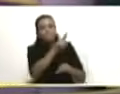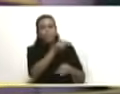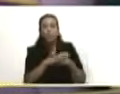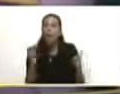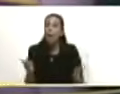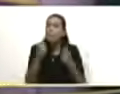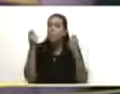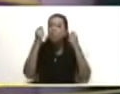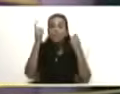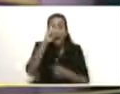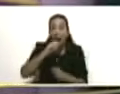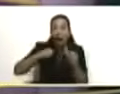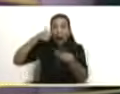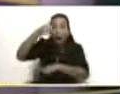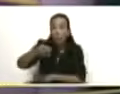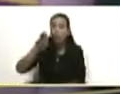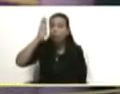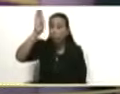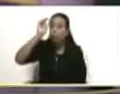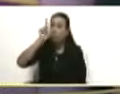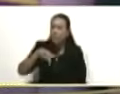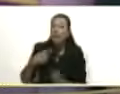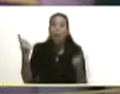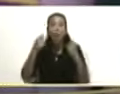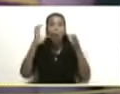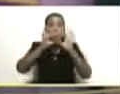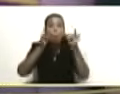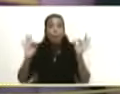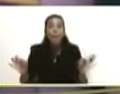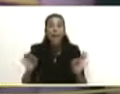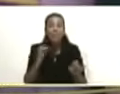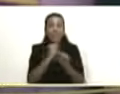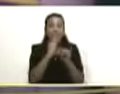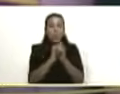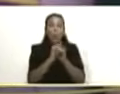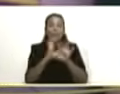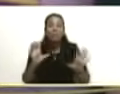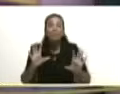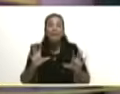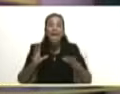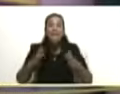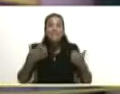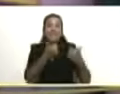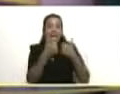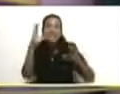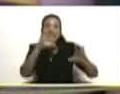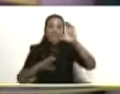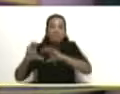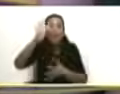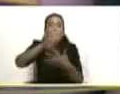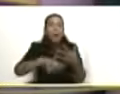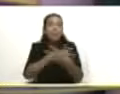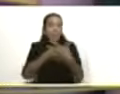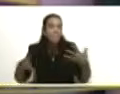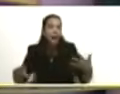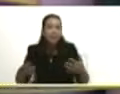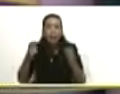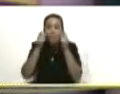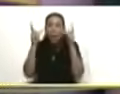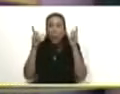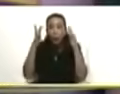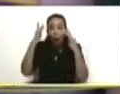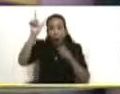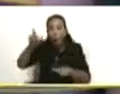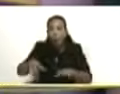durante todo este año y los años que vienen las Olimpiadas Científicas, que se trata de las Olimpiadas de Matemáticas, para descubrir a